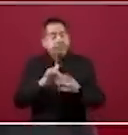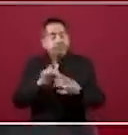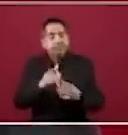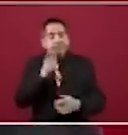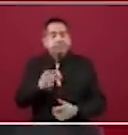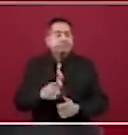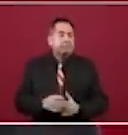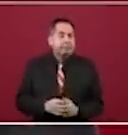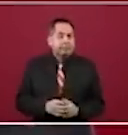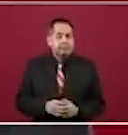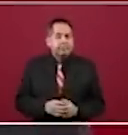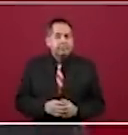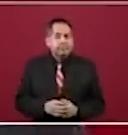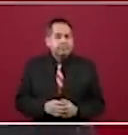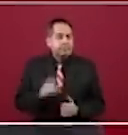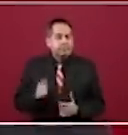que